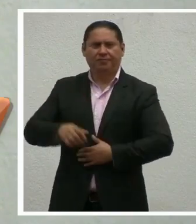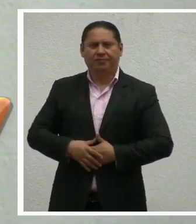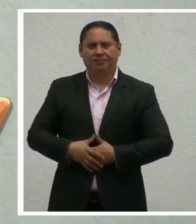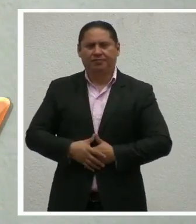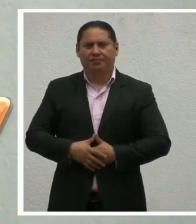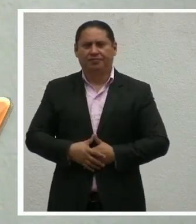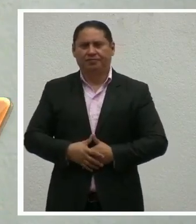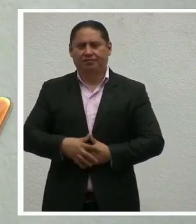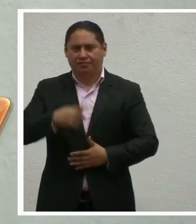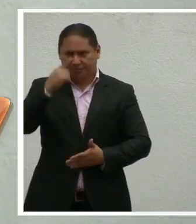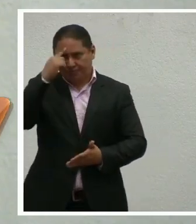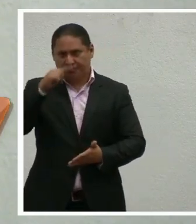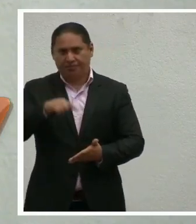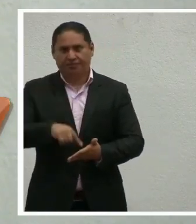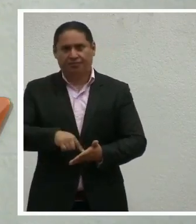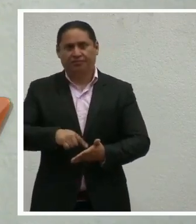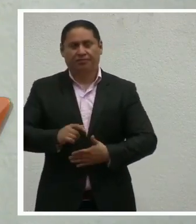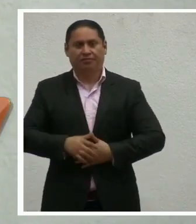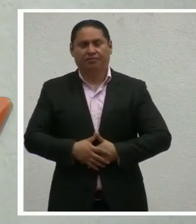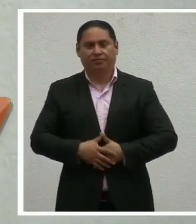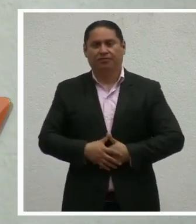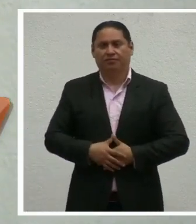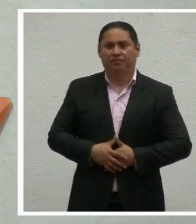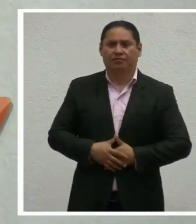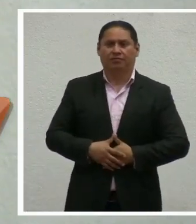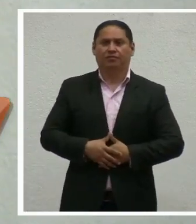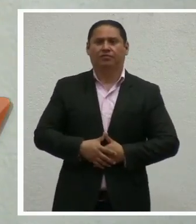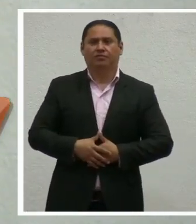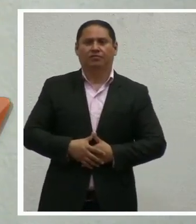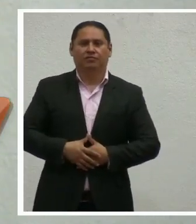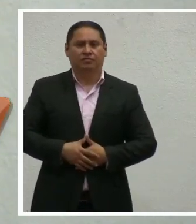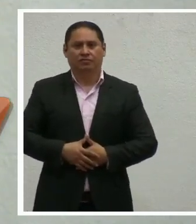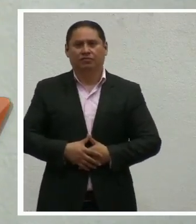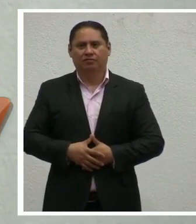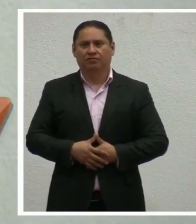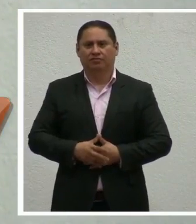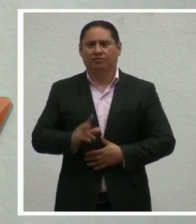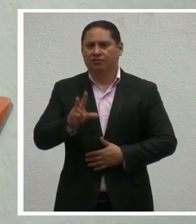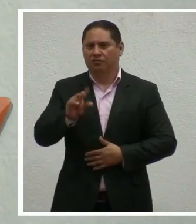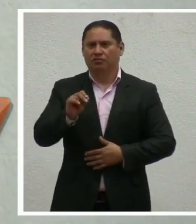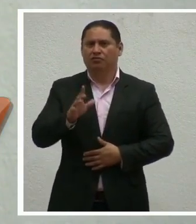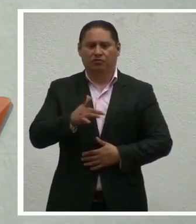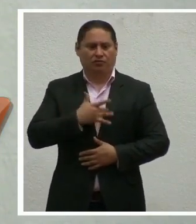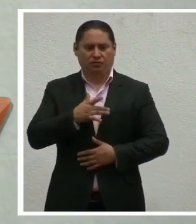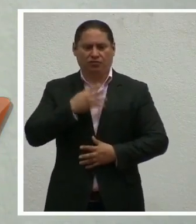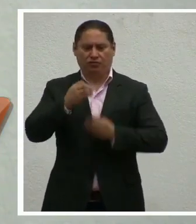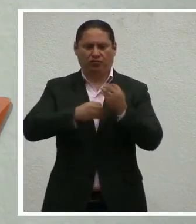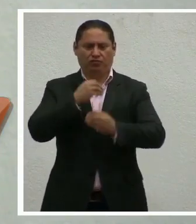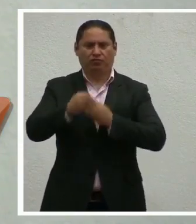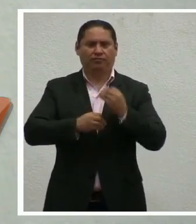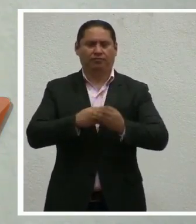Y creo que no es el sentido del debate.